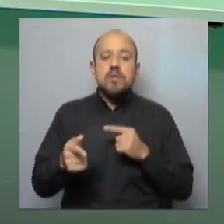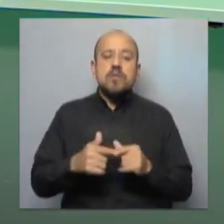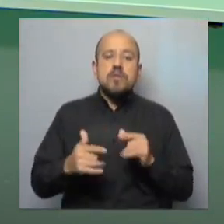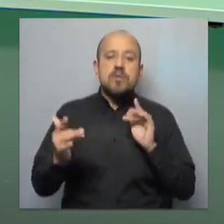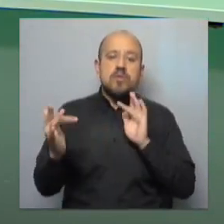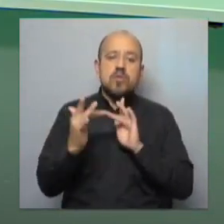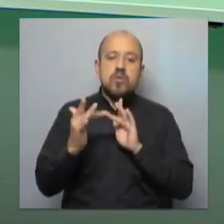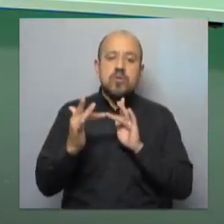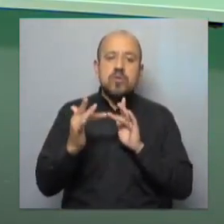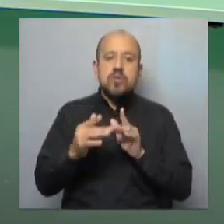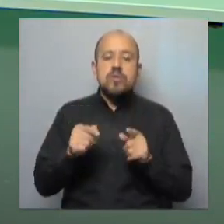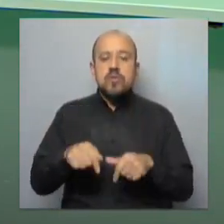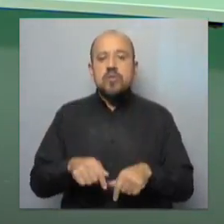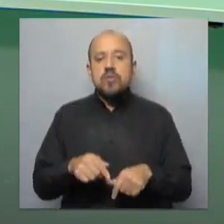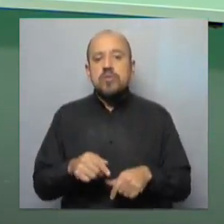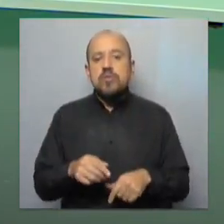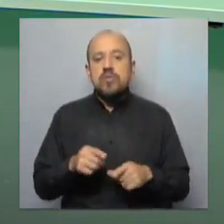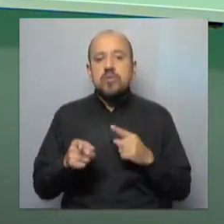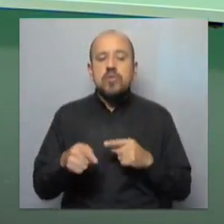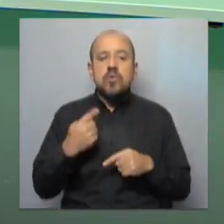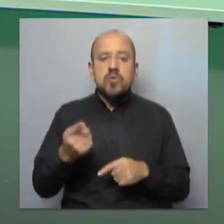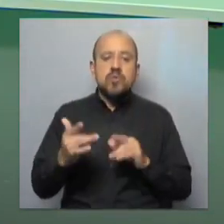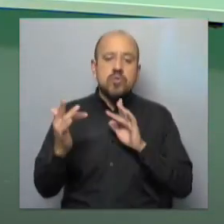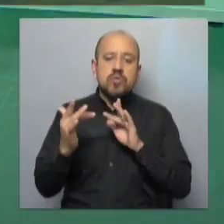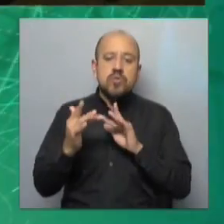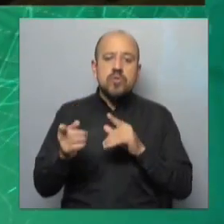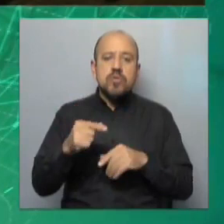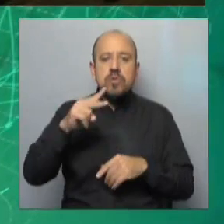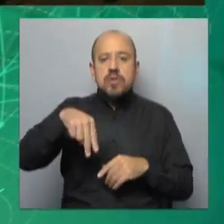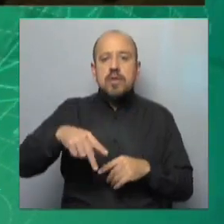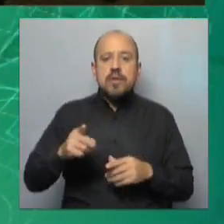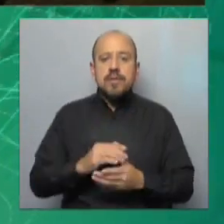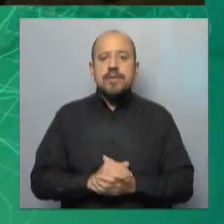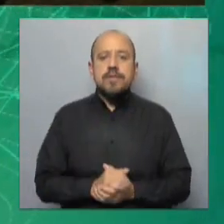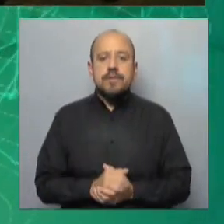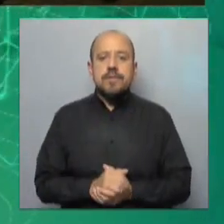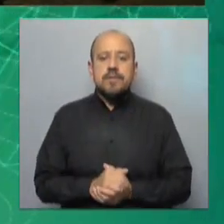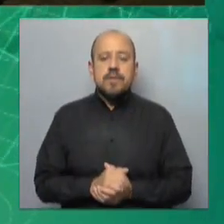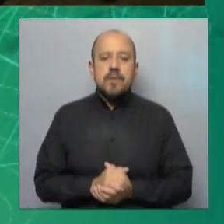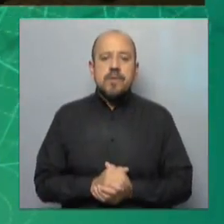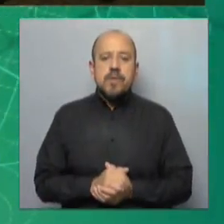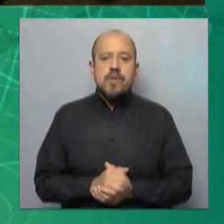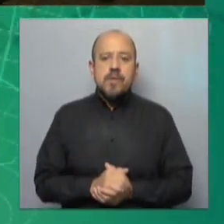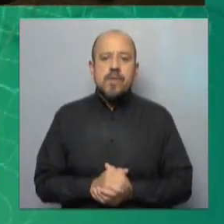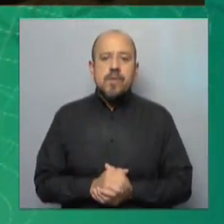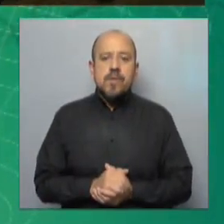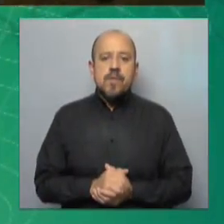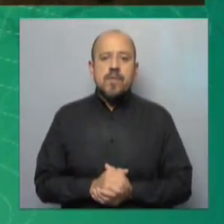otra que también tiene fecha en esta jornada otro móvil además con una talla de bruce en este caso como te van a ti